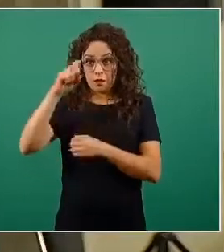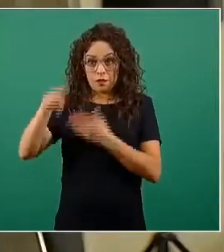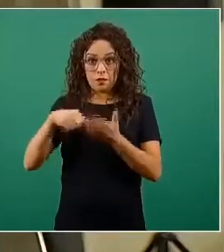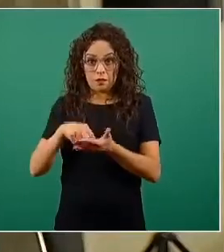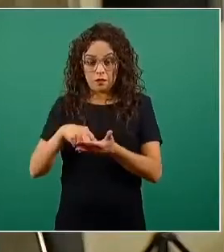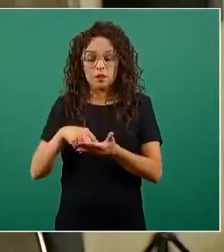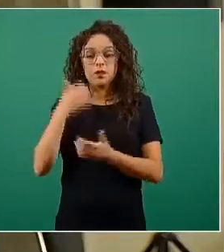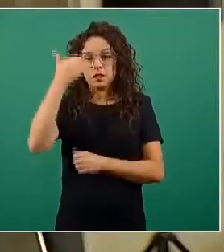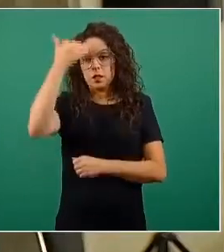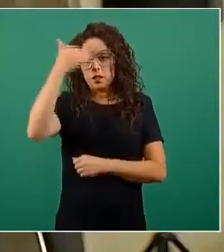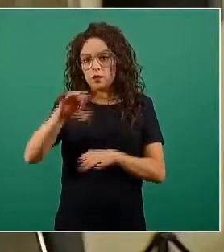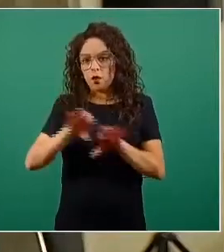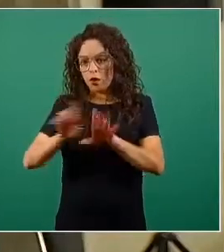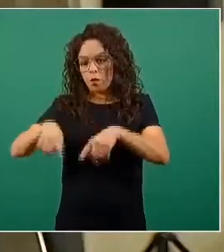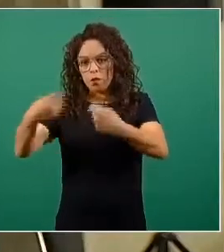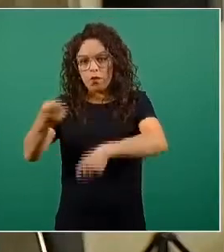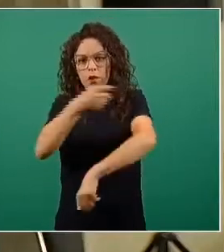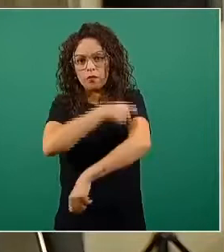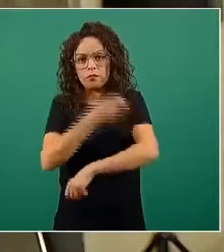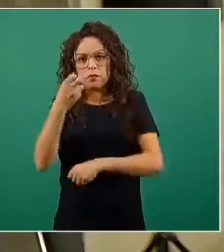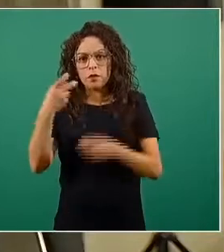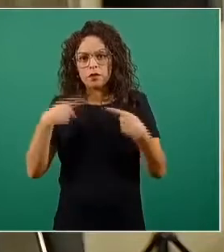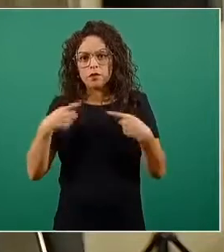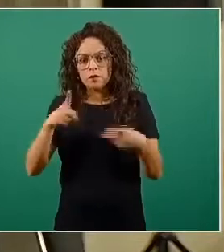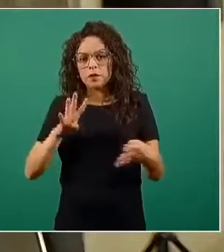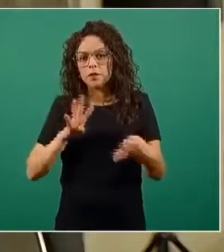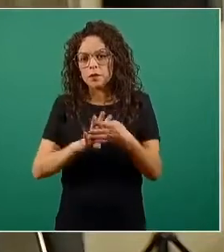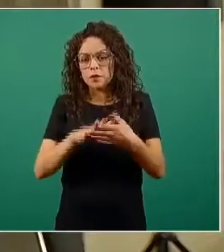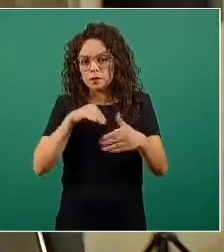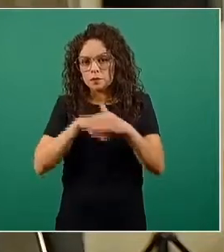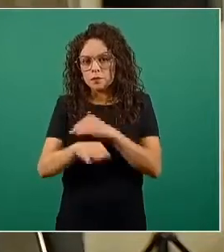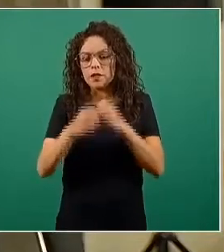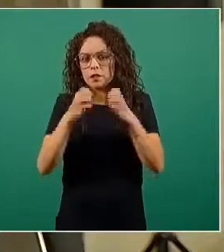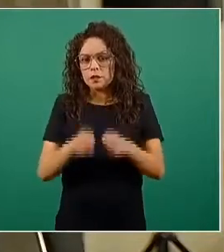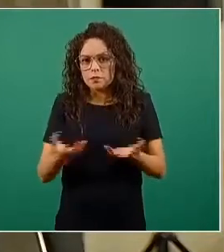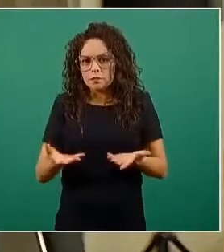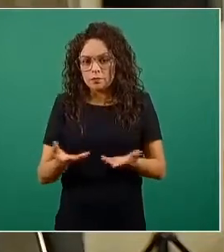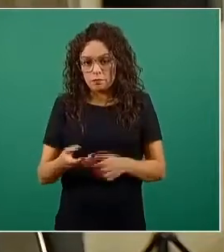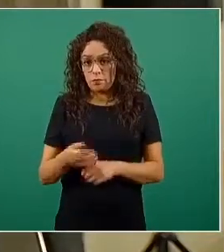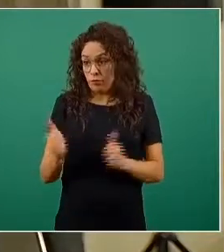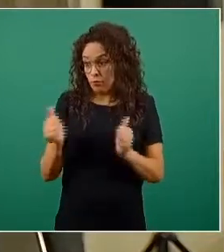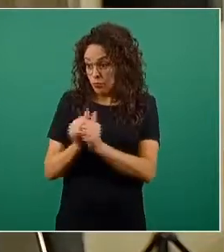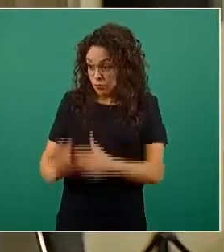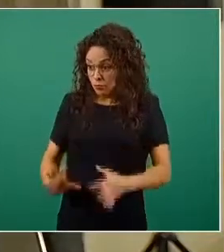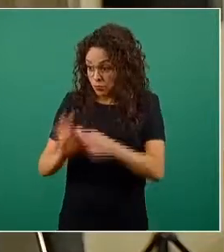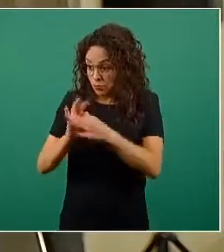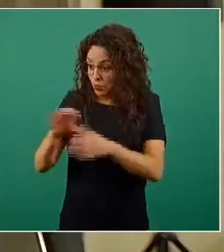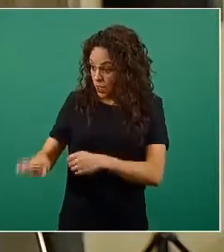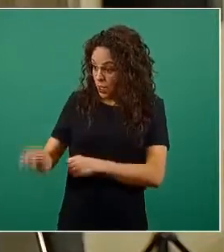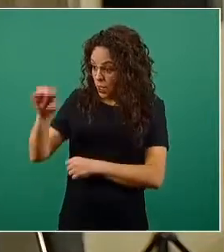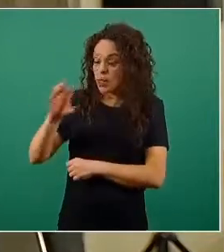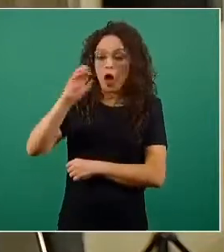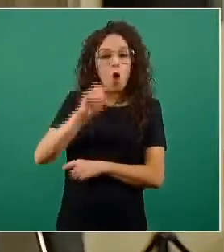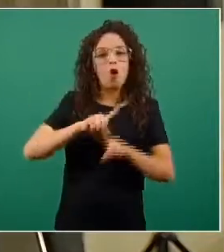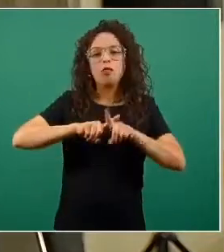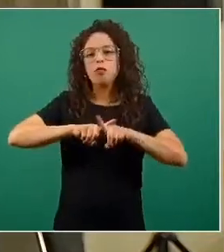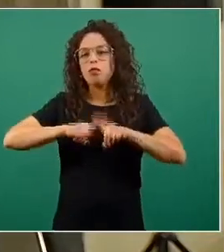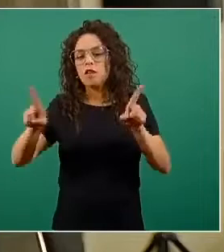para los presos de ese lugar, respetarían lo que es las edades o se manejaría otro